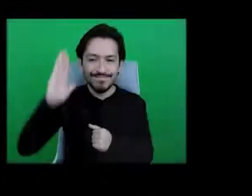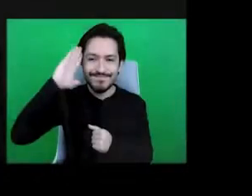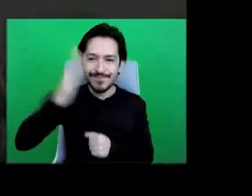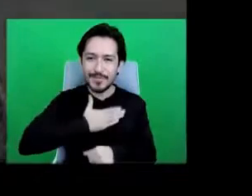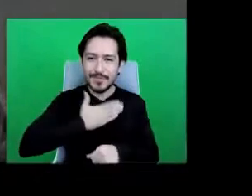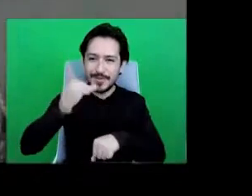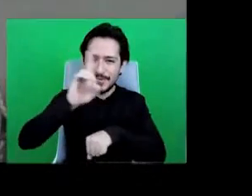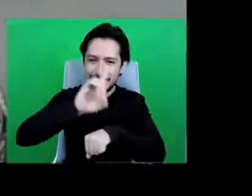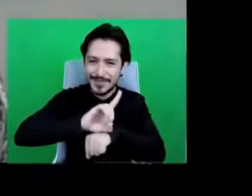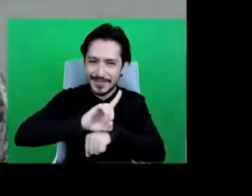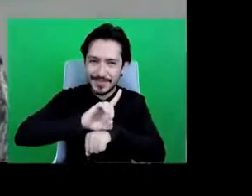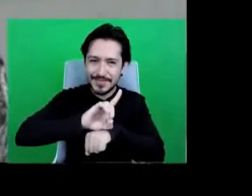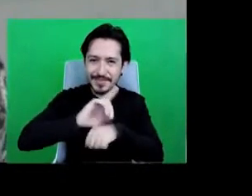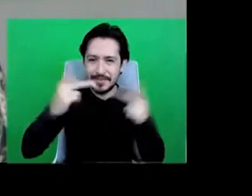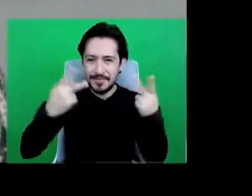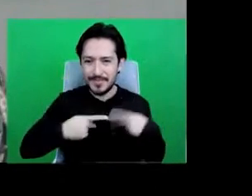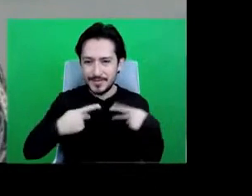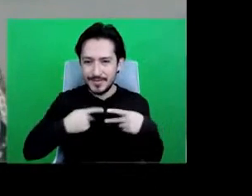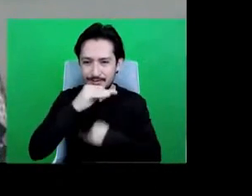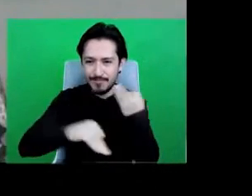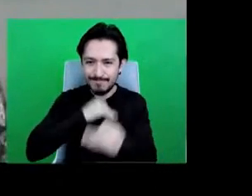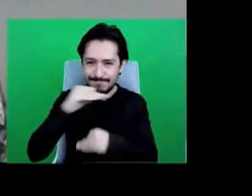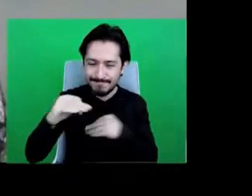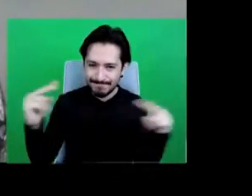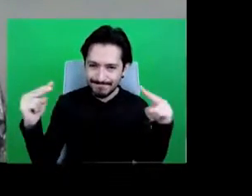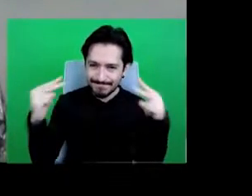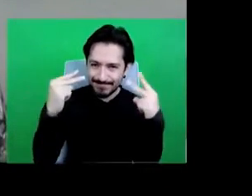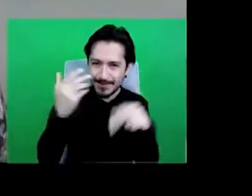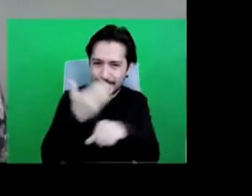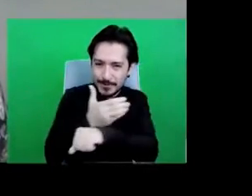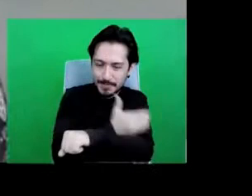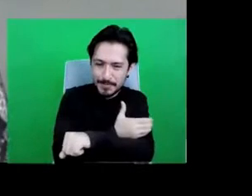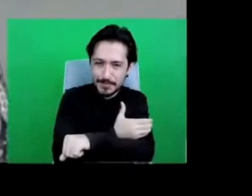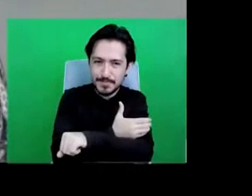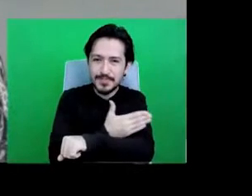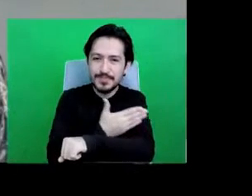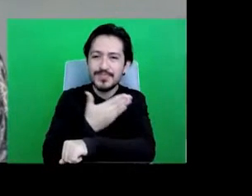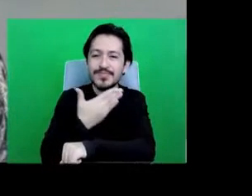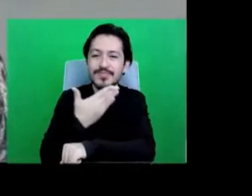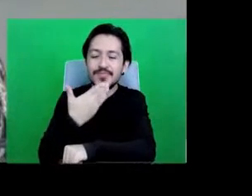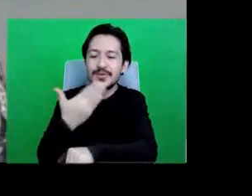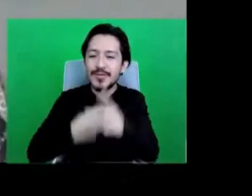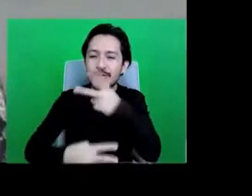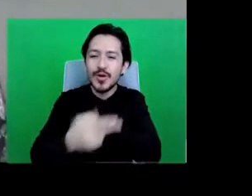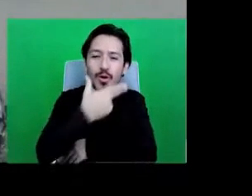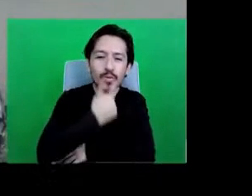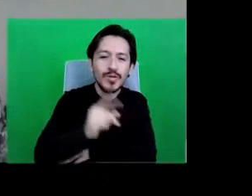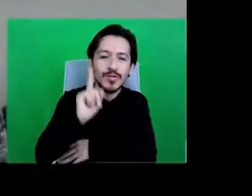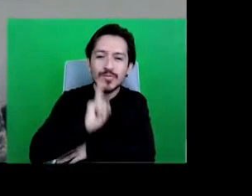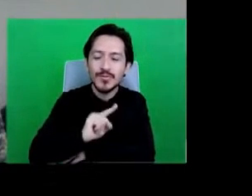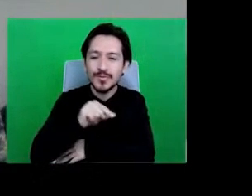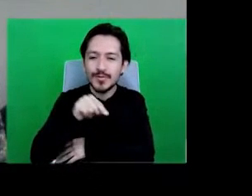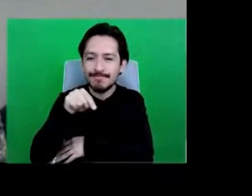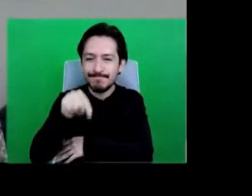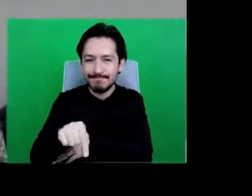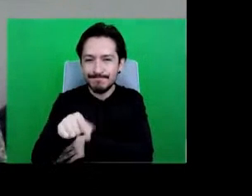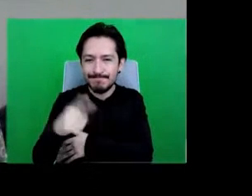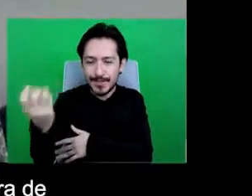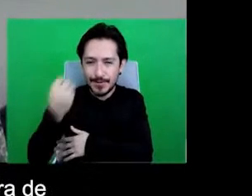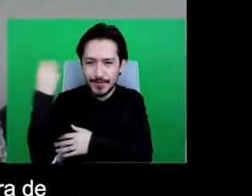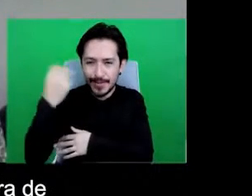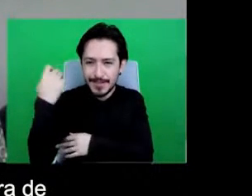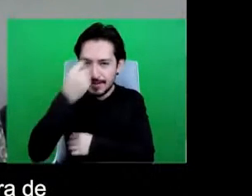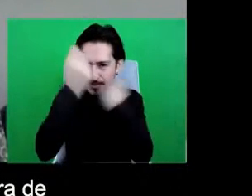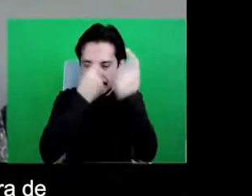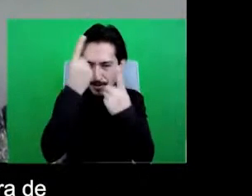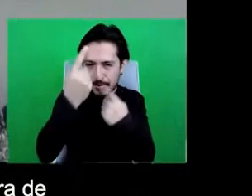Hola y buenos días a todas las personas que hoy nos acompañan. Bienvenidas y bienvenidos al Encuentro de Innovación para la Cultura.